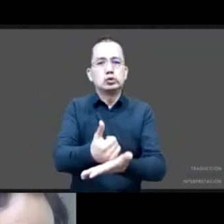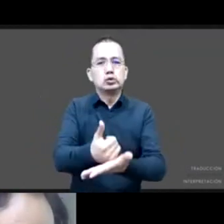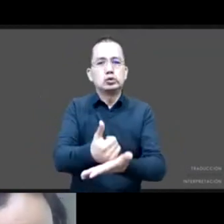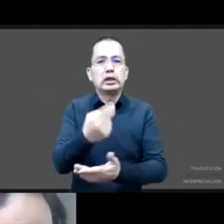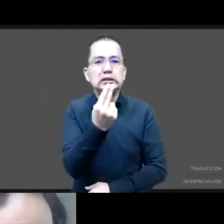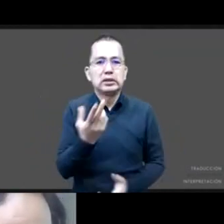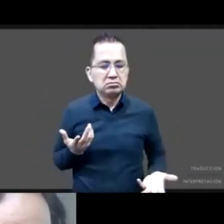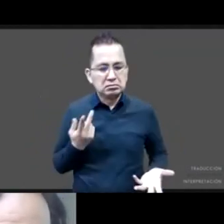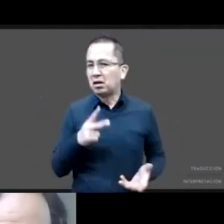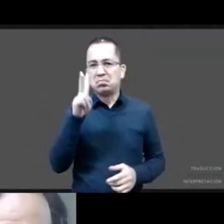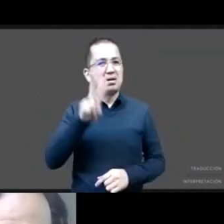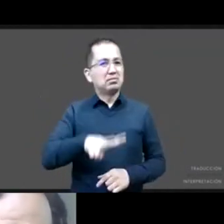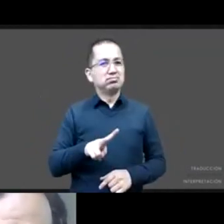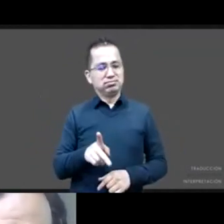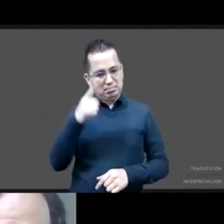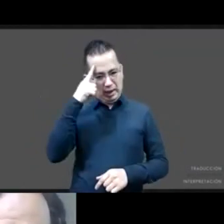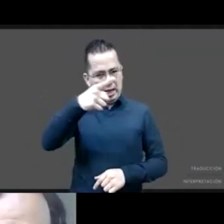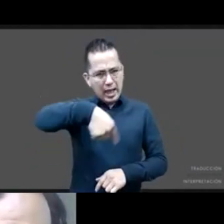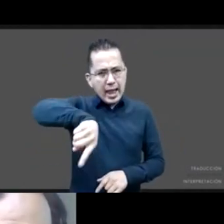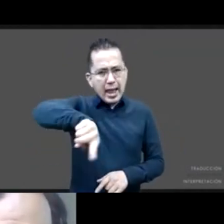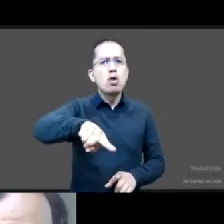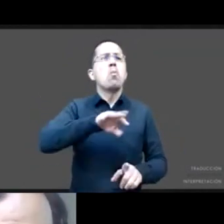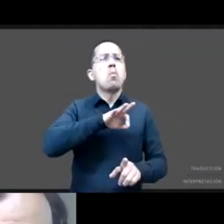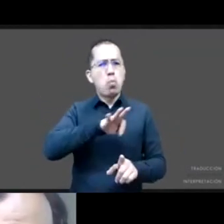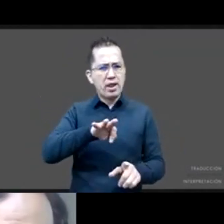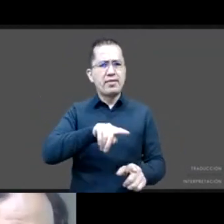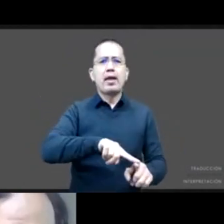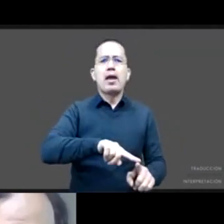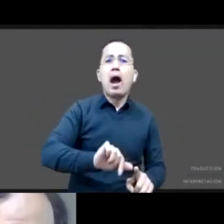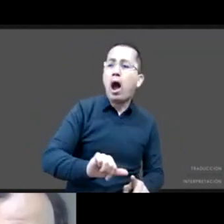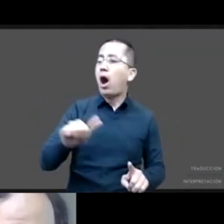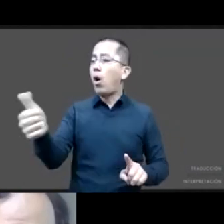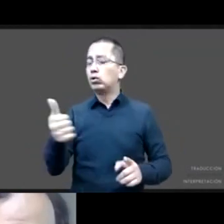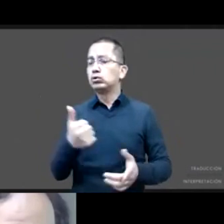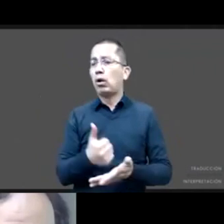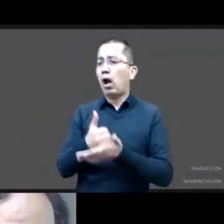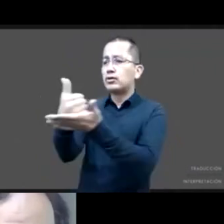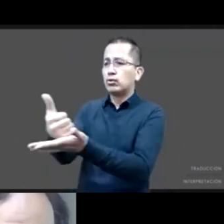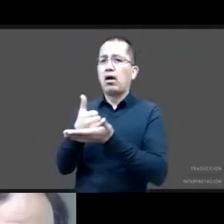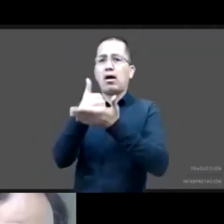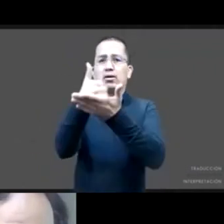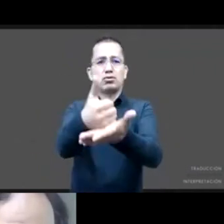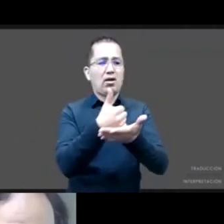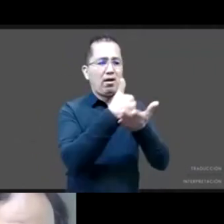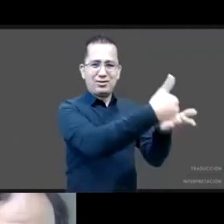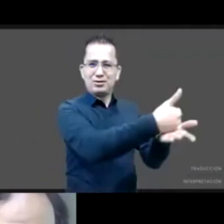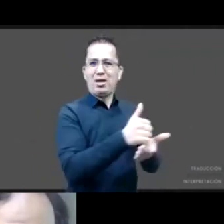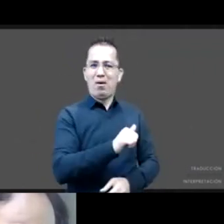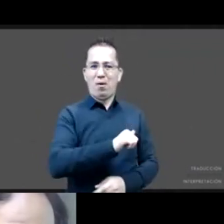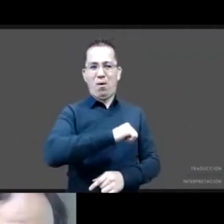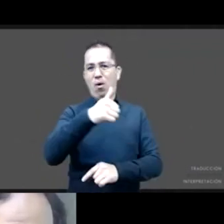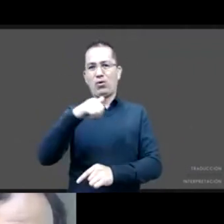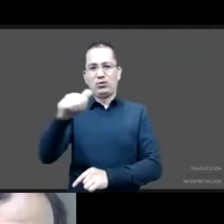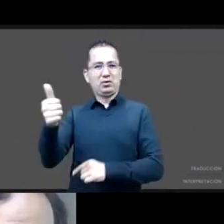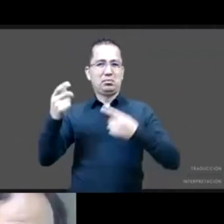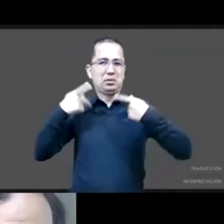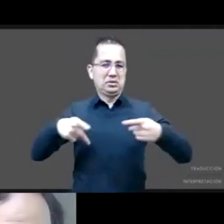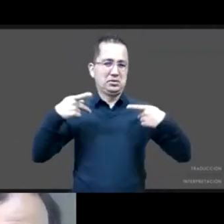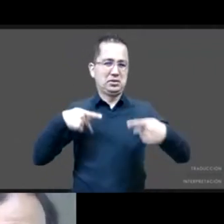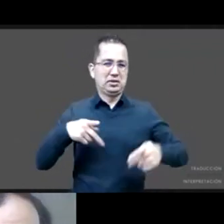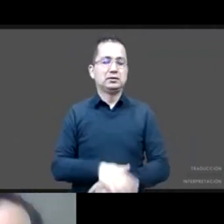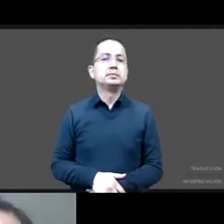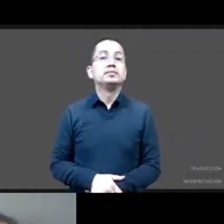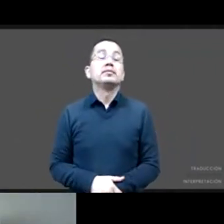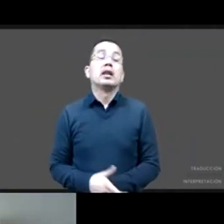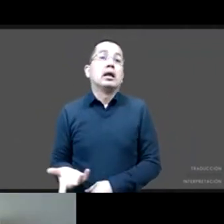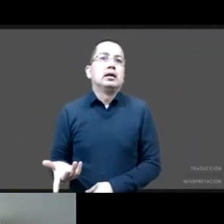sean ayudadores de otros sean cuidadores de otros y no cabe duda de más que hablar de adolescentes